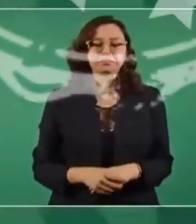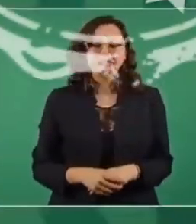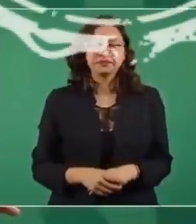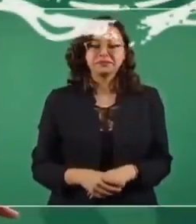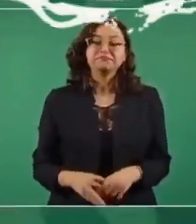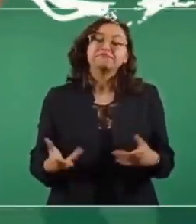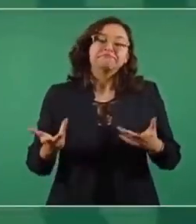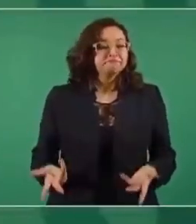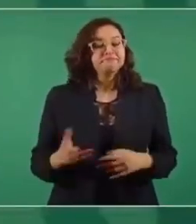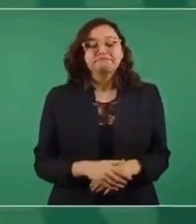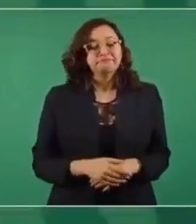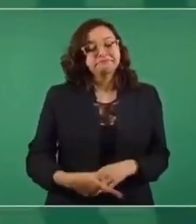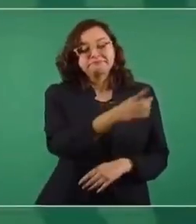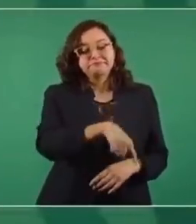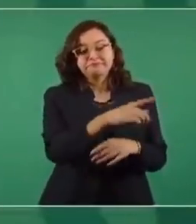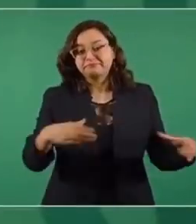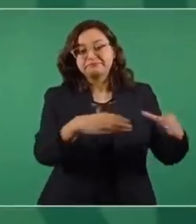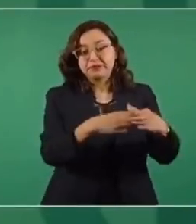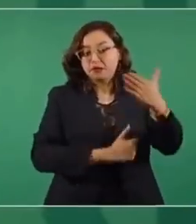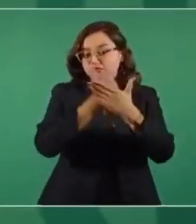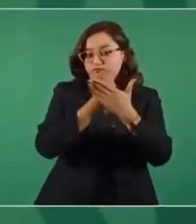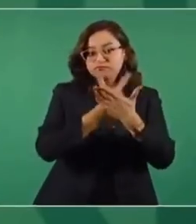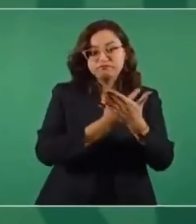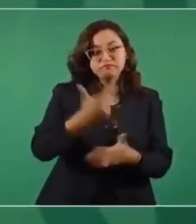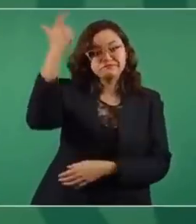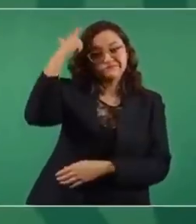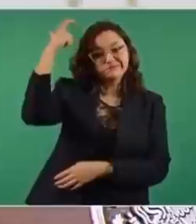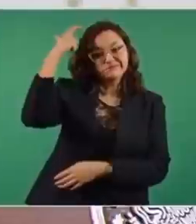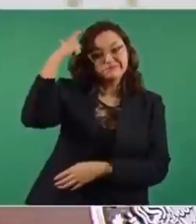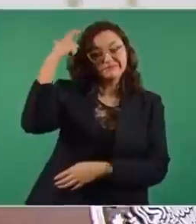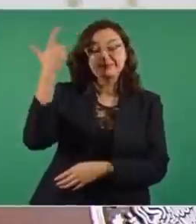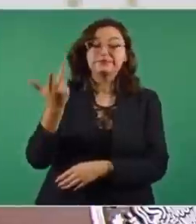Estos economistas están formados